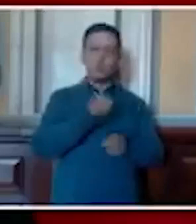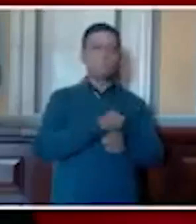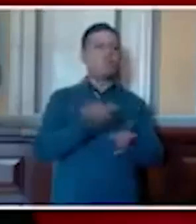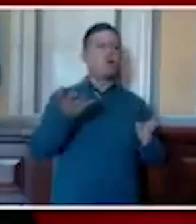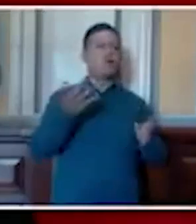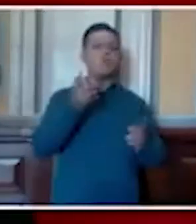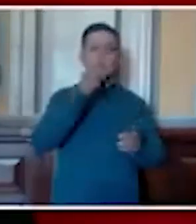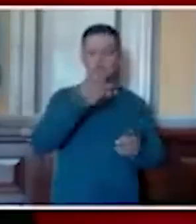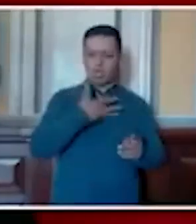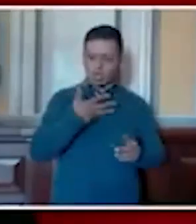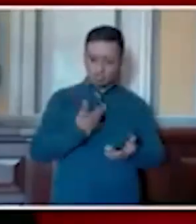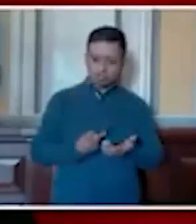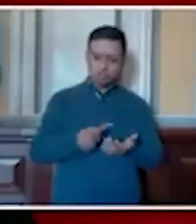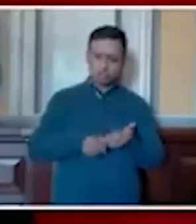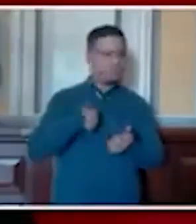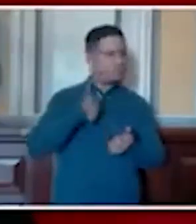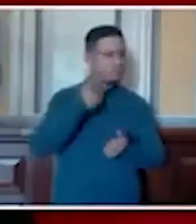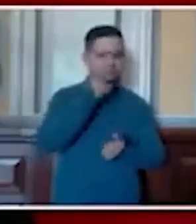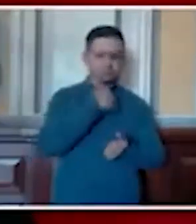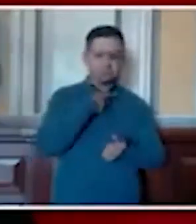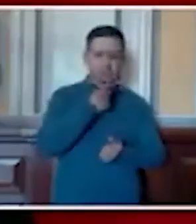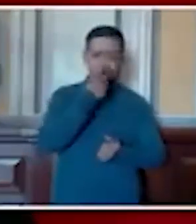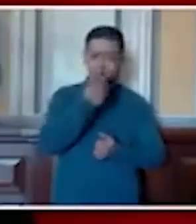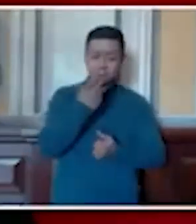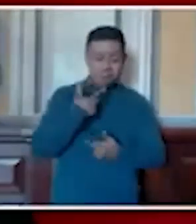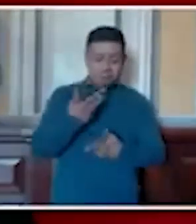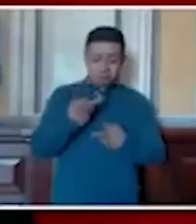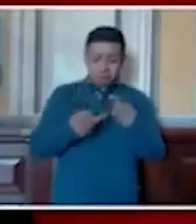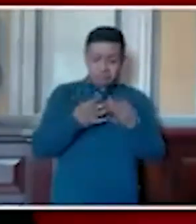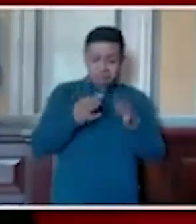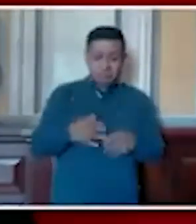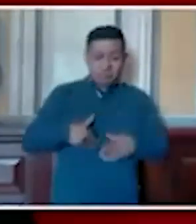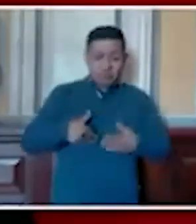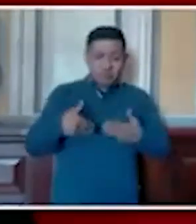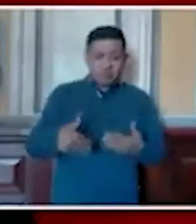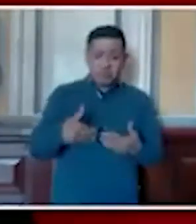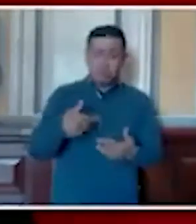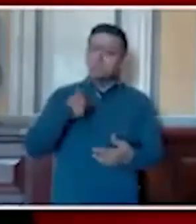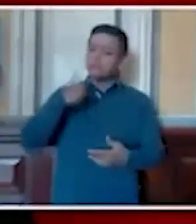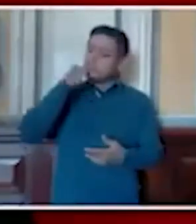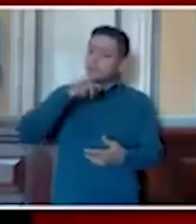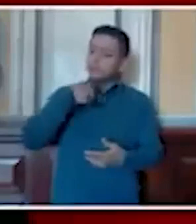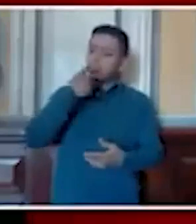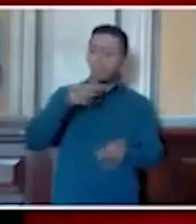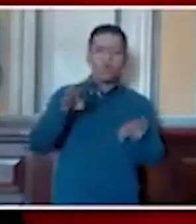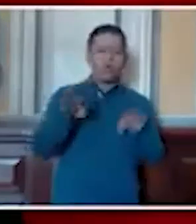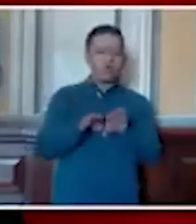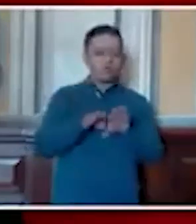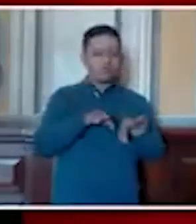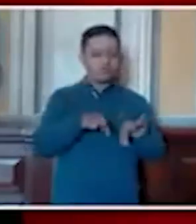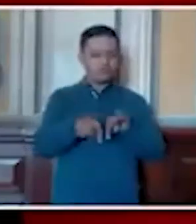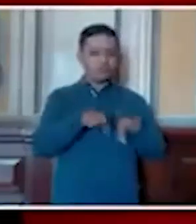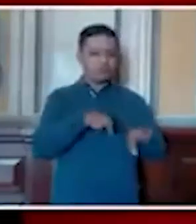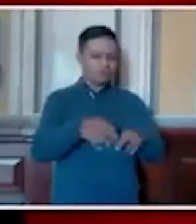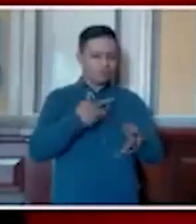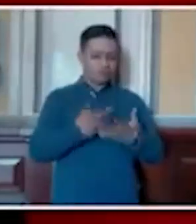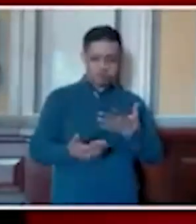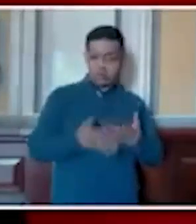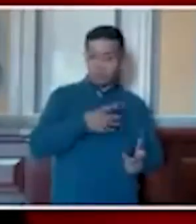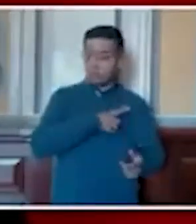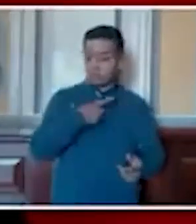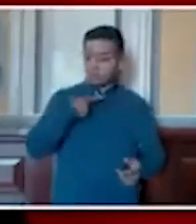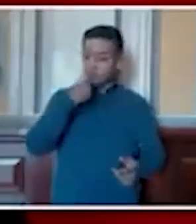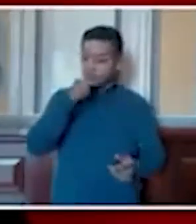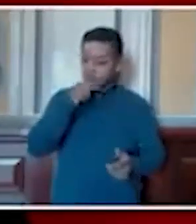dato público. Nosotros decimos cuál es nuestra estrategia y también es una estrategia que ponemos a la luz